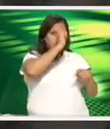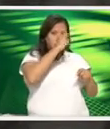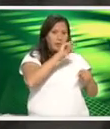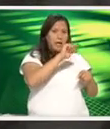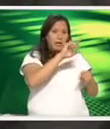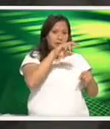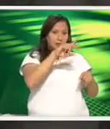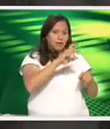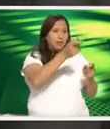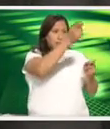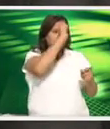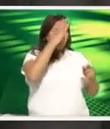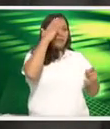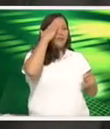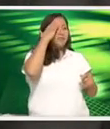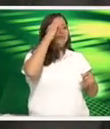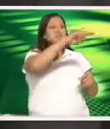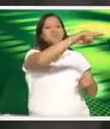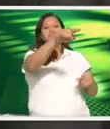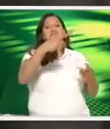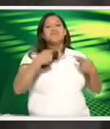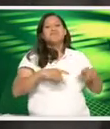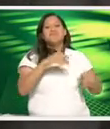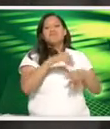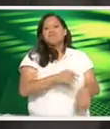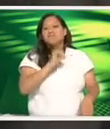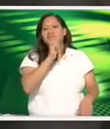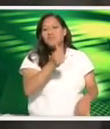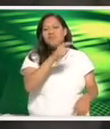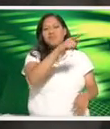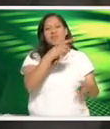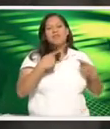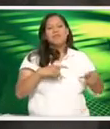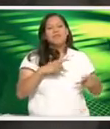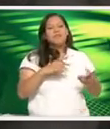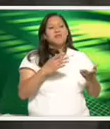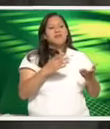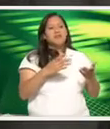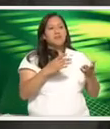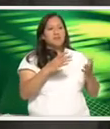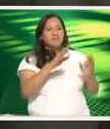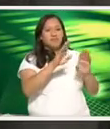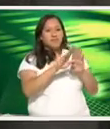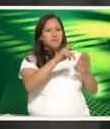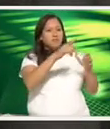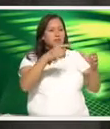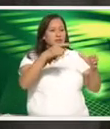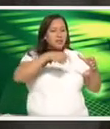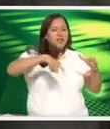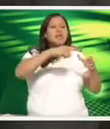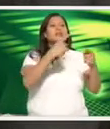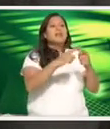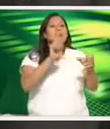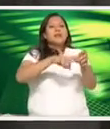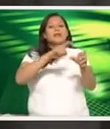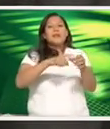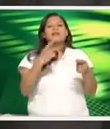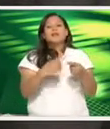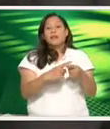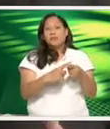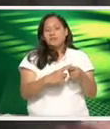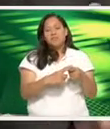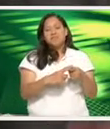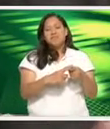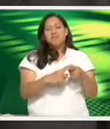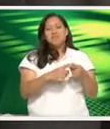liderazgo desde el inicio de la independencia, seguramente hubiera tomado otro camino a la independencia y la composición social de quienes conformaron el movimiento.